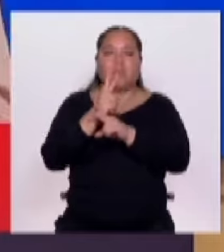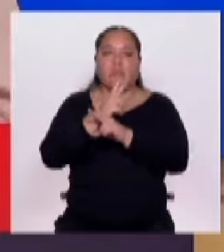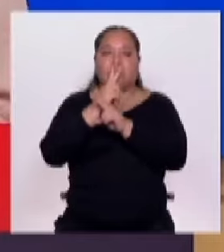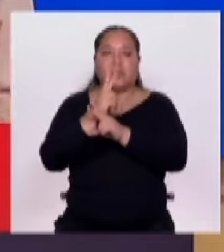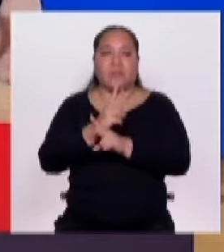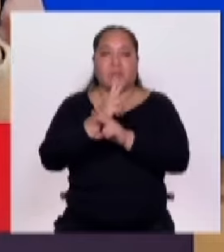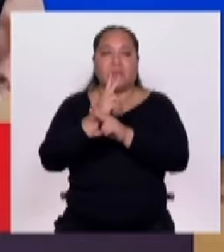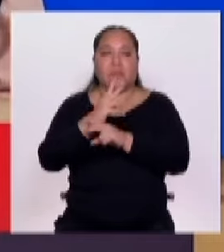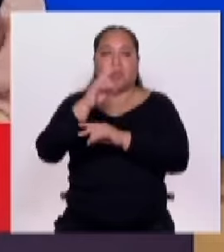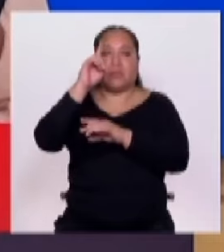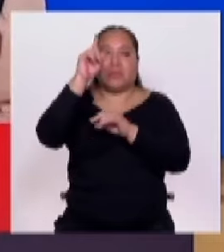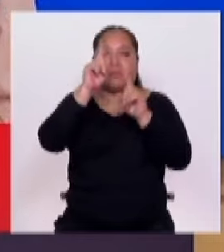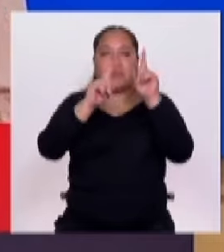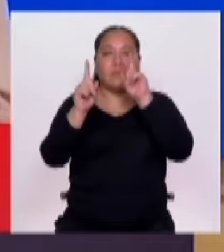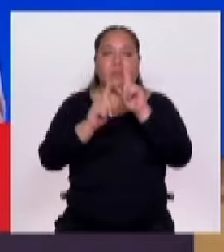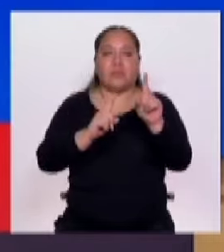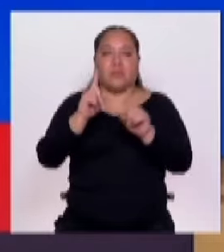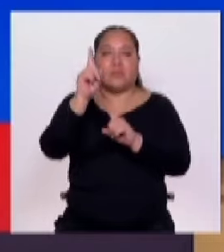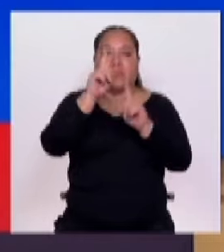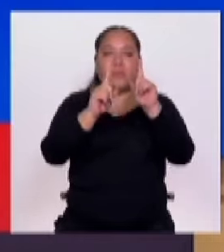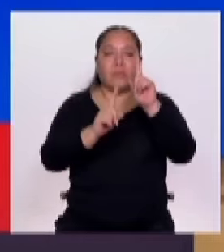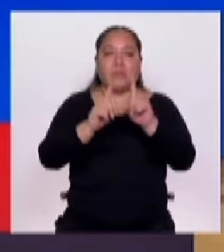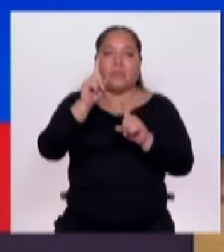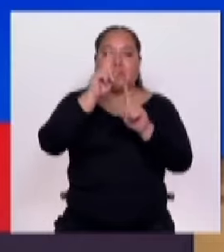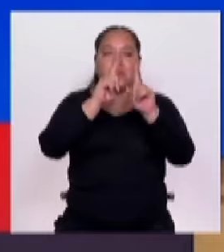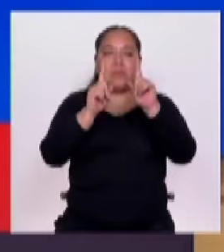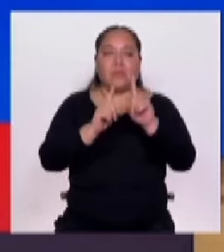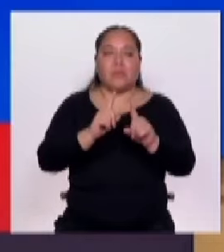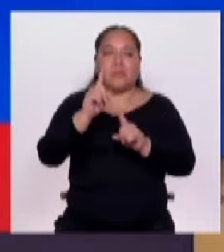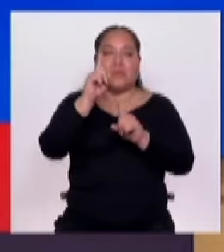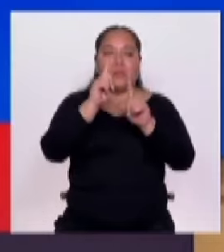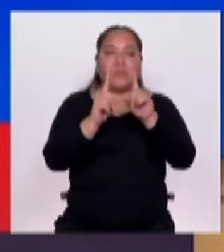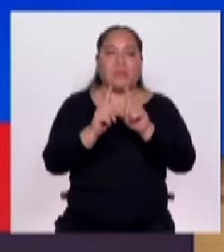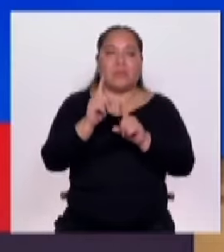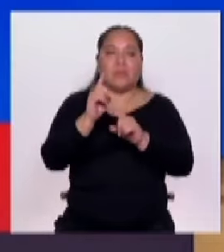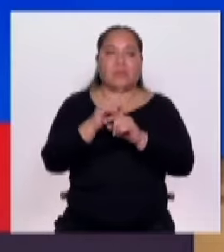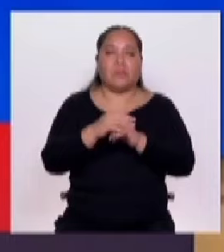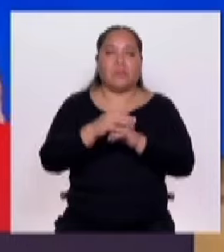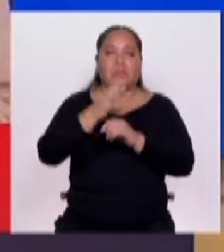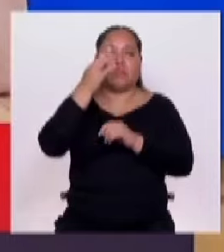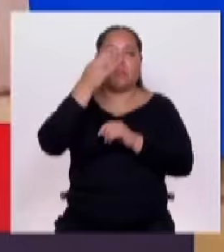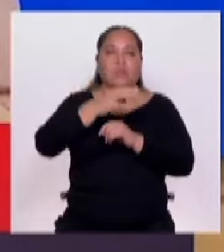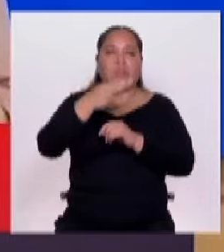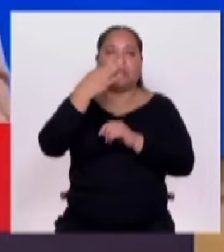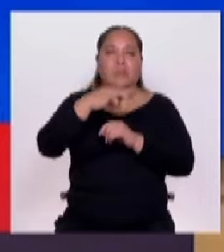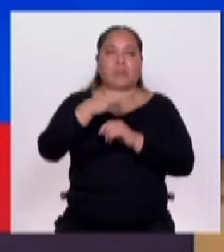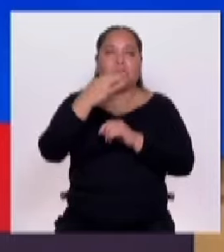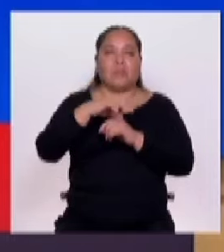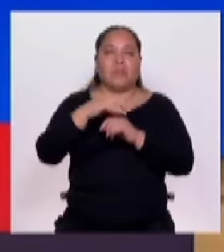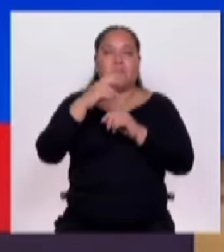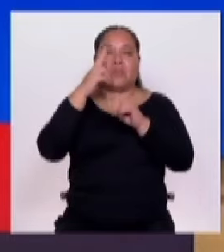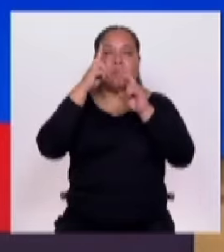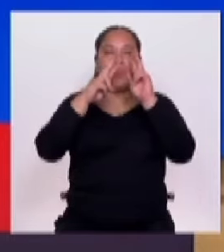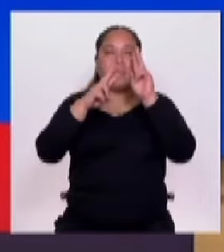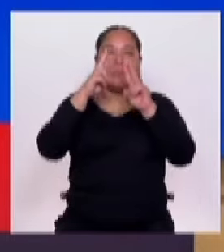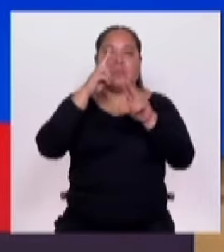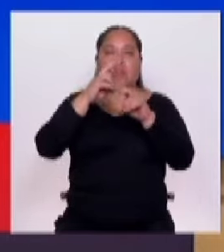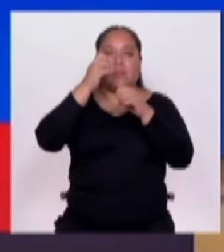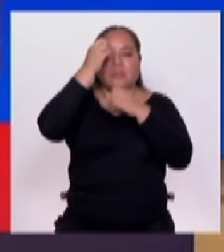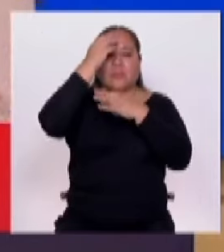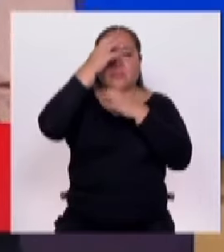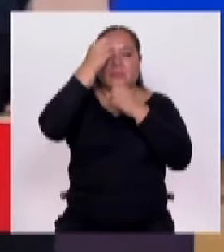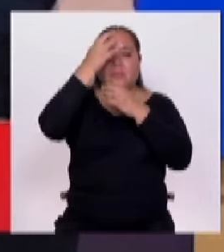refugiarse si estamos observando que se pueden desarrollar estos fenómenos y también Siempre mantenernos informados sobre el estado de las